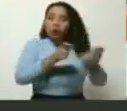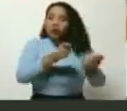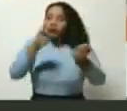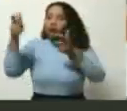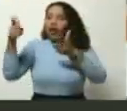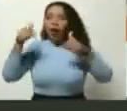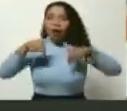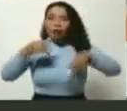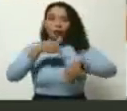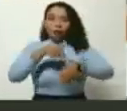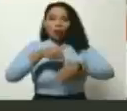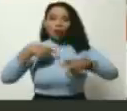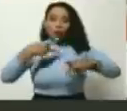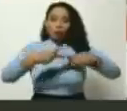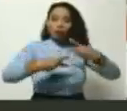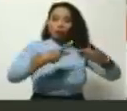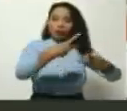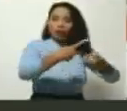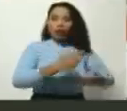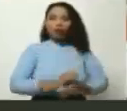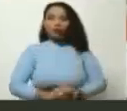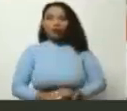cabo en este proceso.